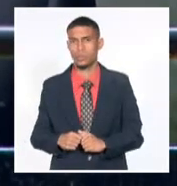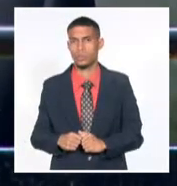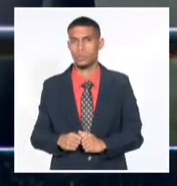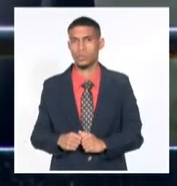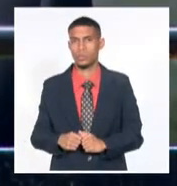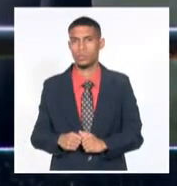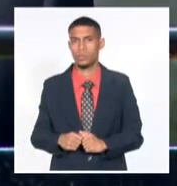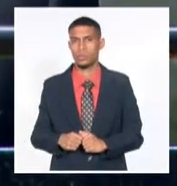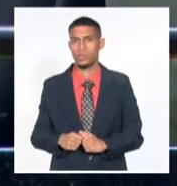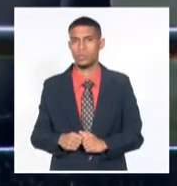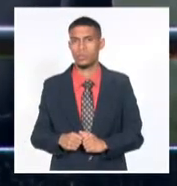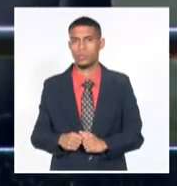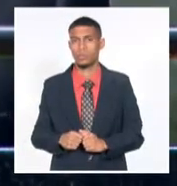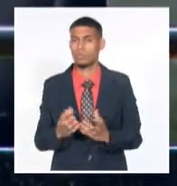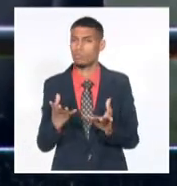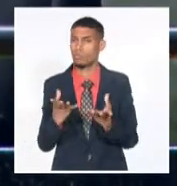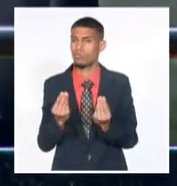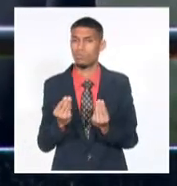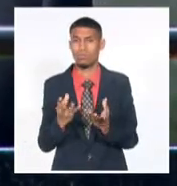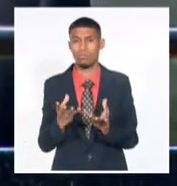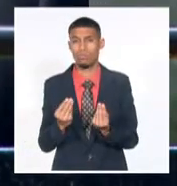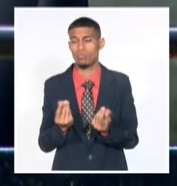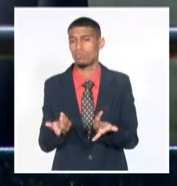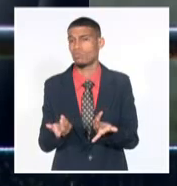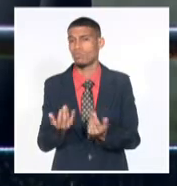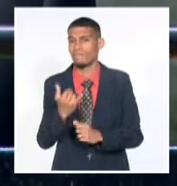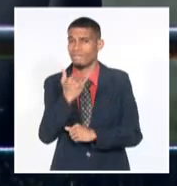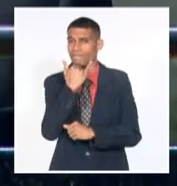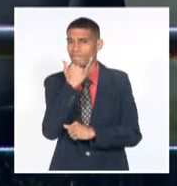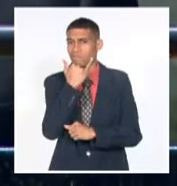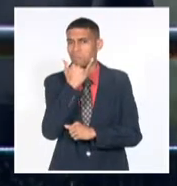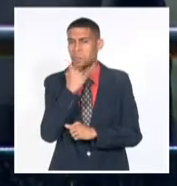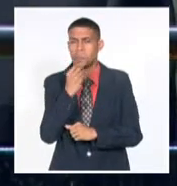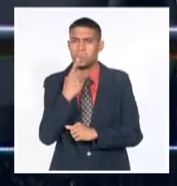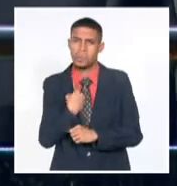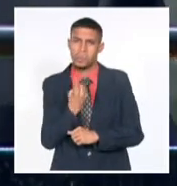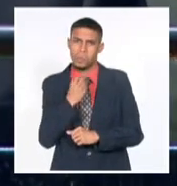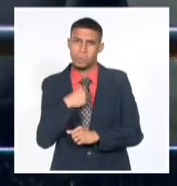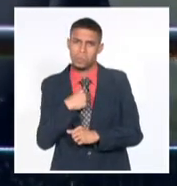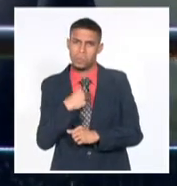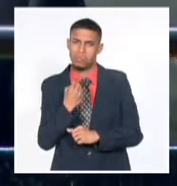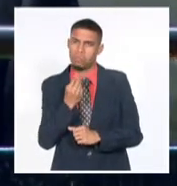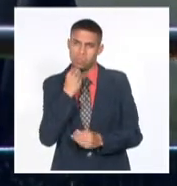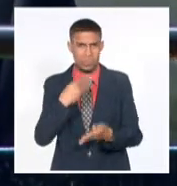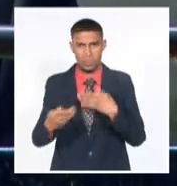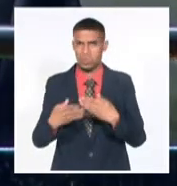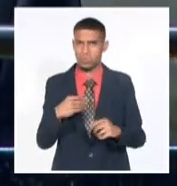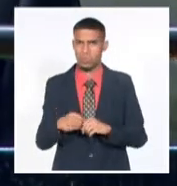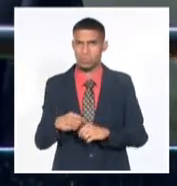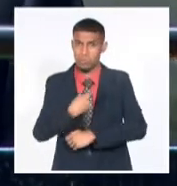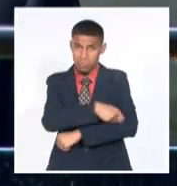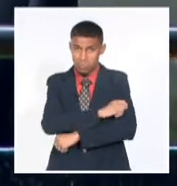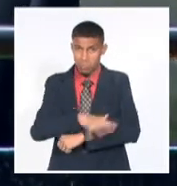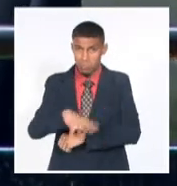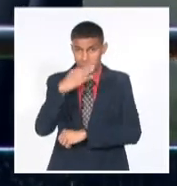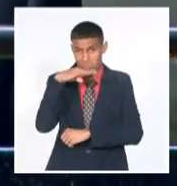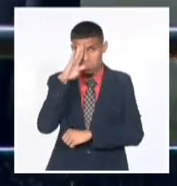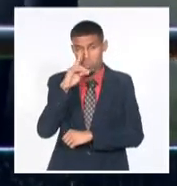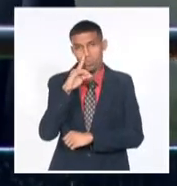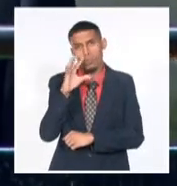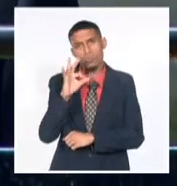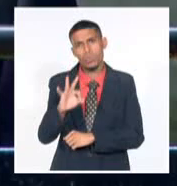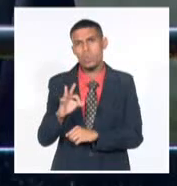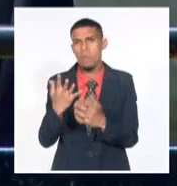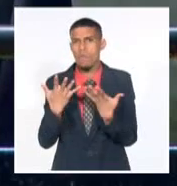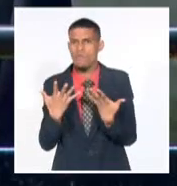colosales desafíos no nos amilanan. El pueblo cubano no cejará en su